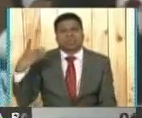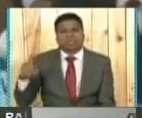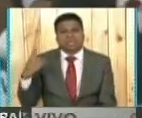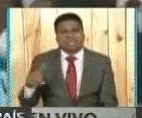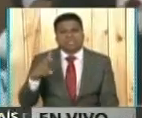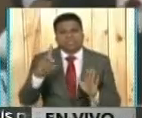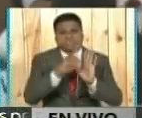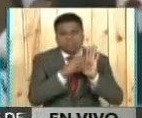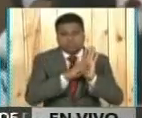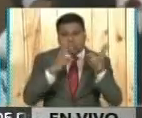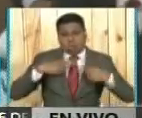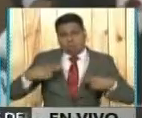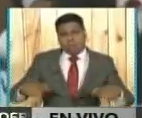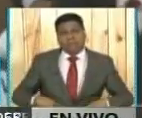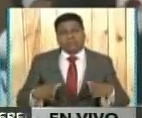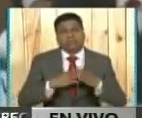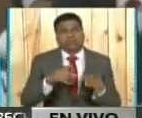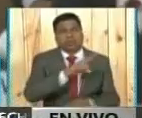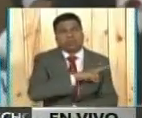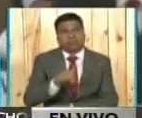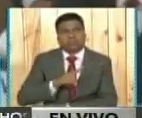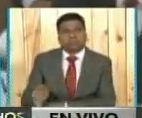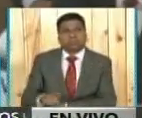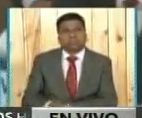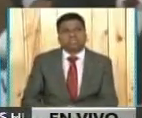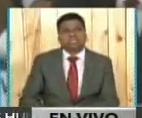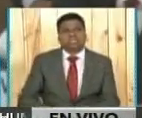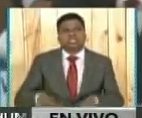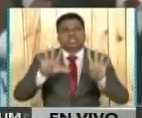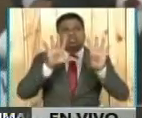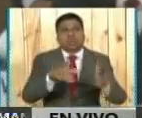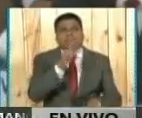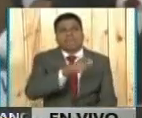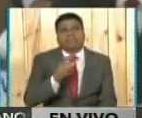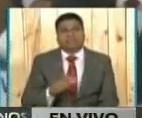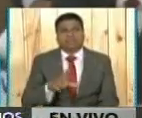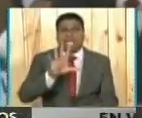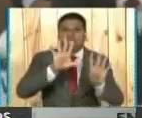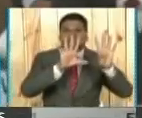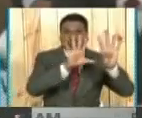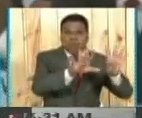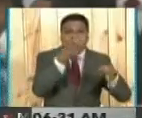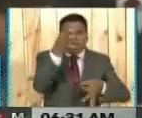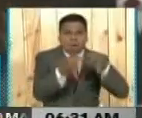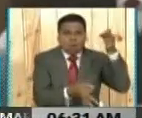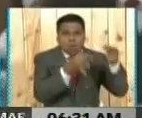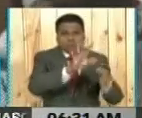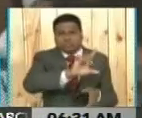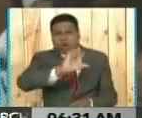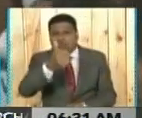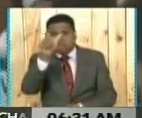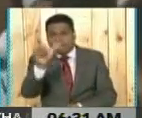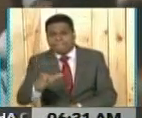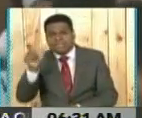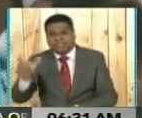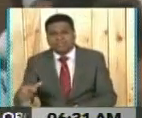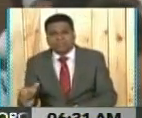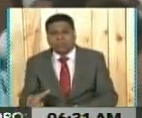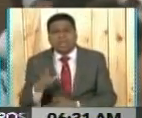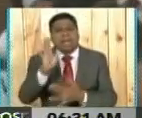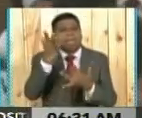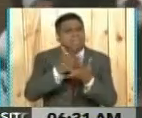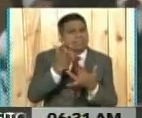siendo condenados por sentencia firme 9 funcionarios, 9 se encuentran en fase de juicio y el resto se encuentra en fase